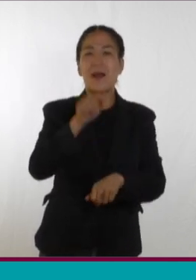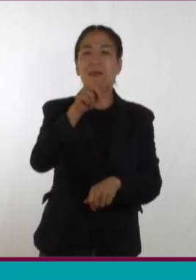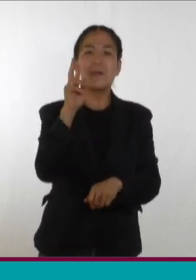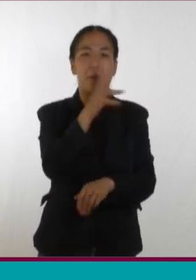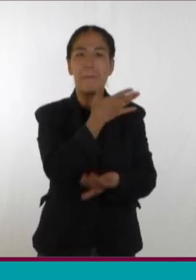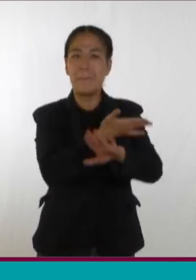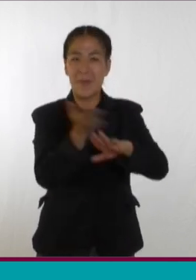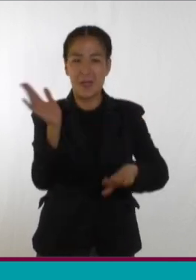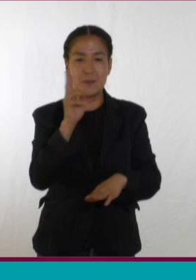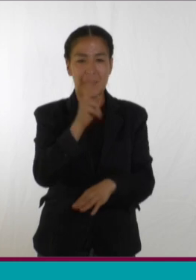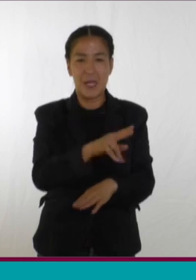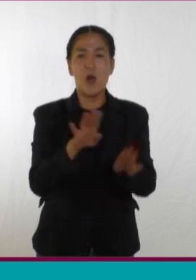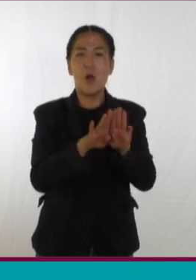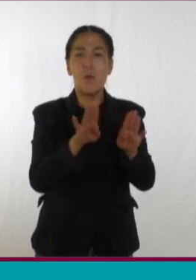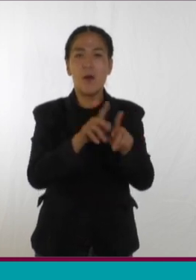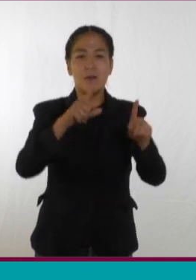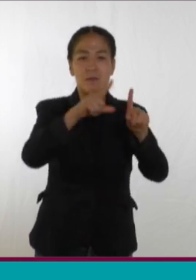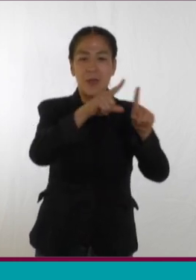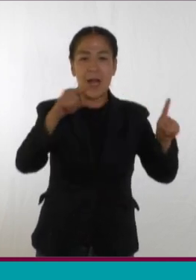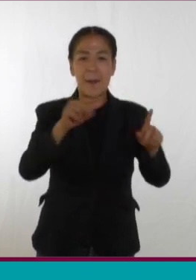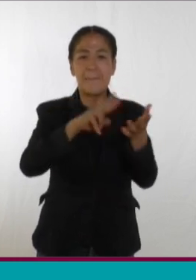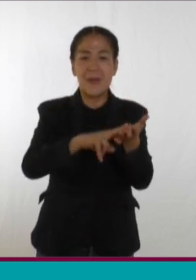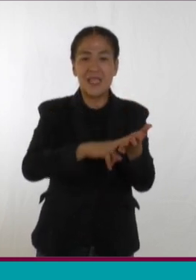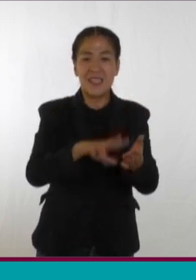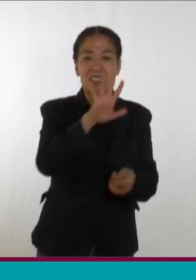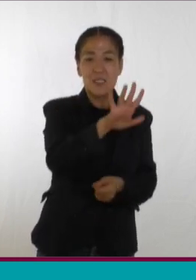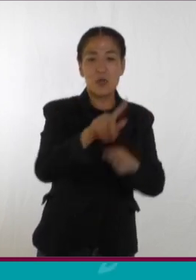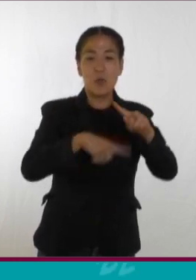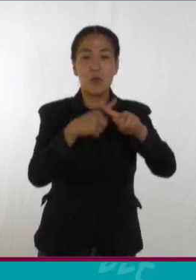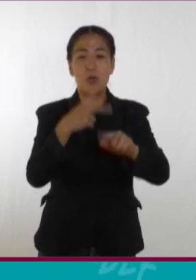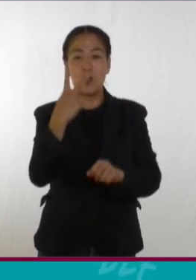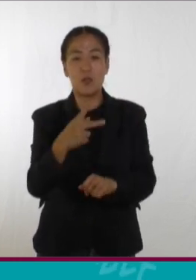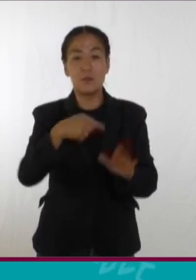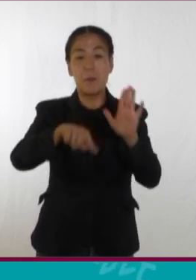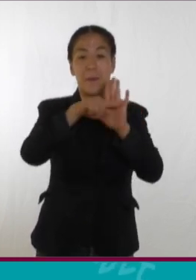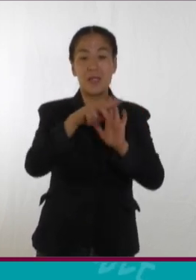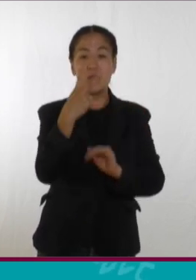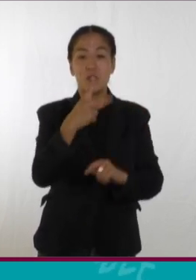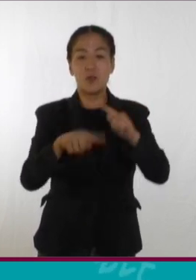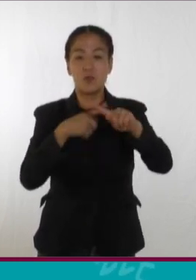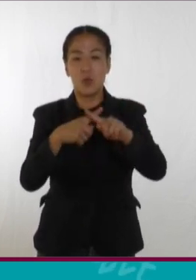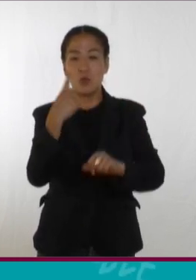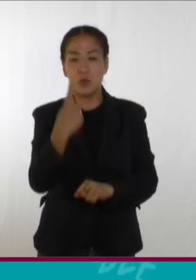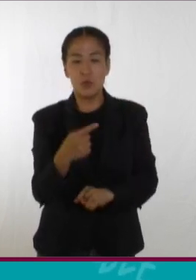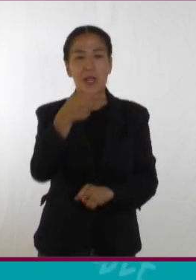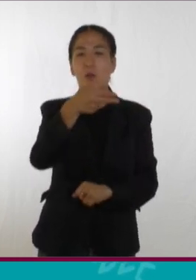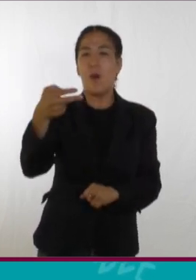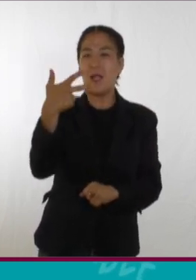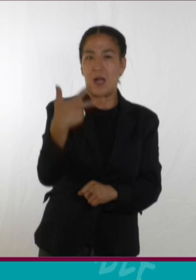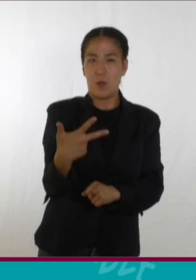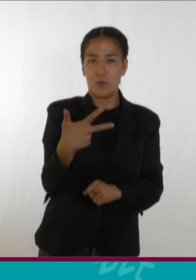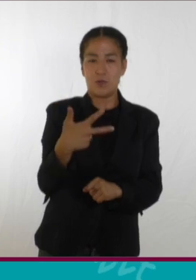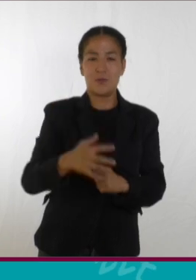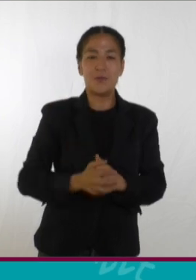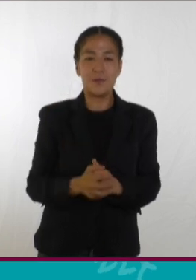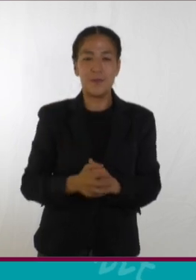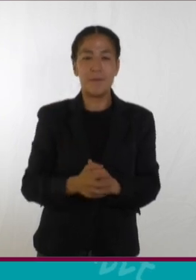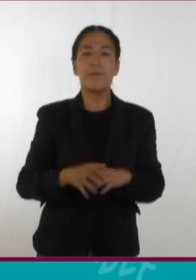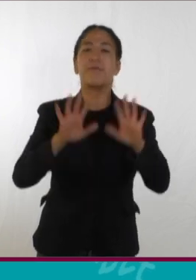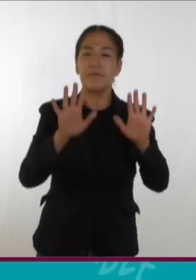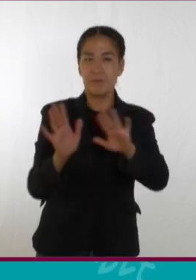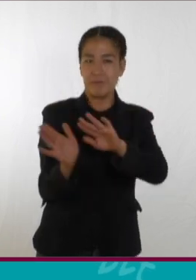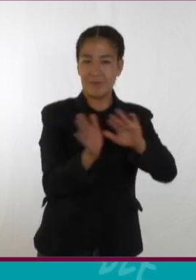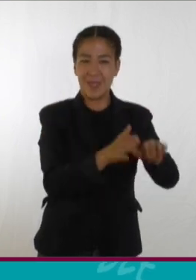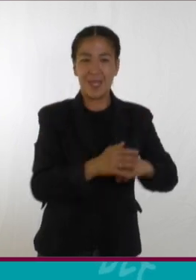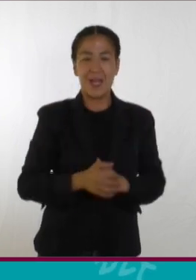en blanco. Veamos, el rectángulo verde tiene un área de 5 por 2 menos 2 por 1 es igual